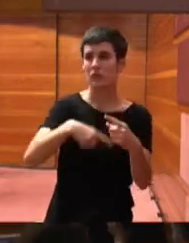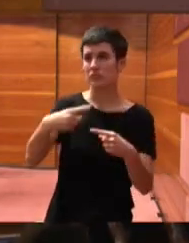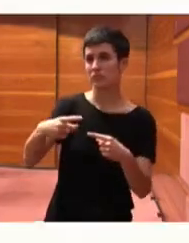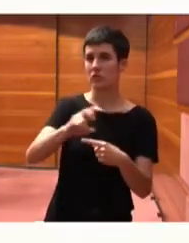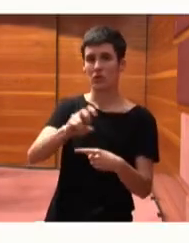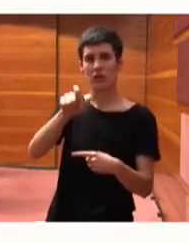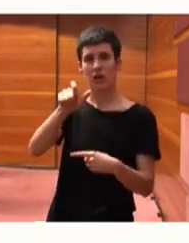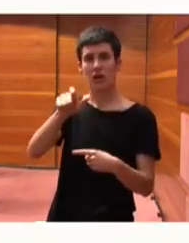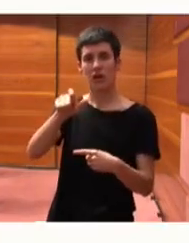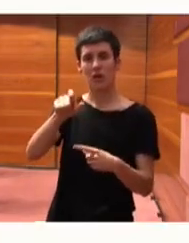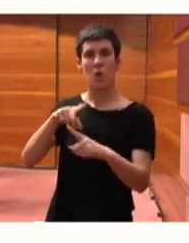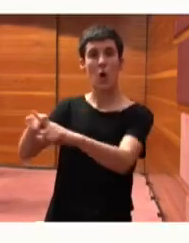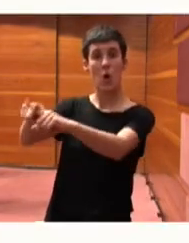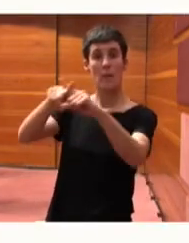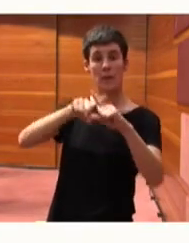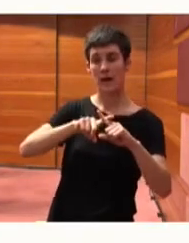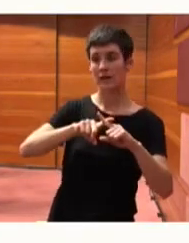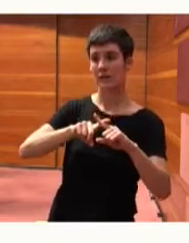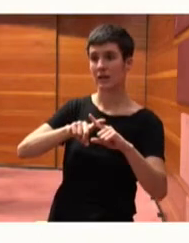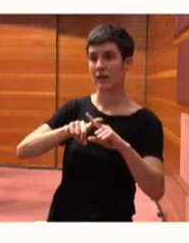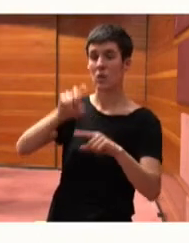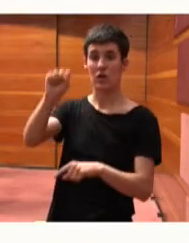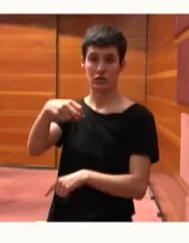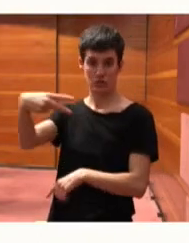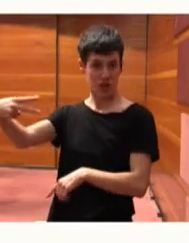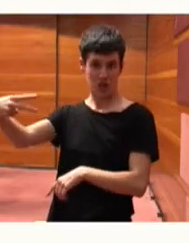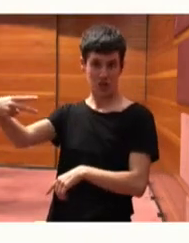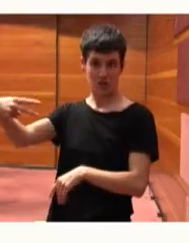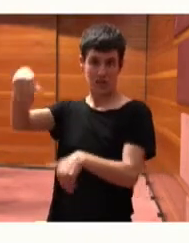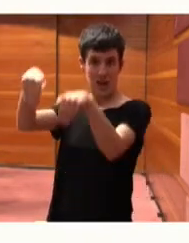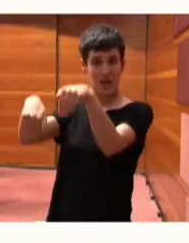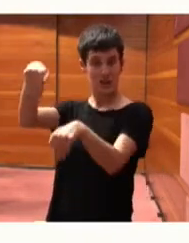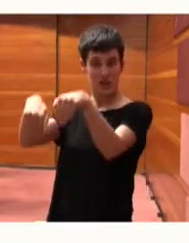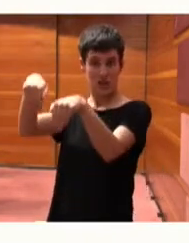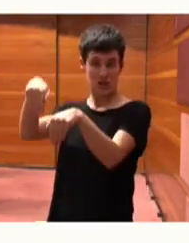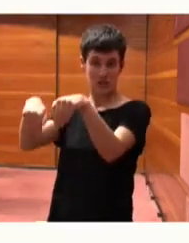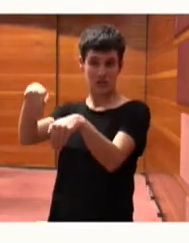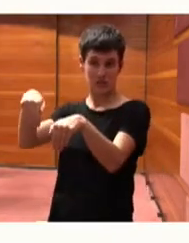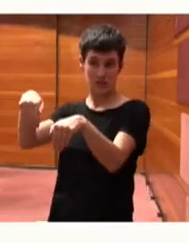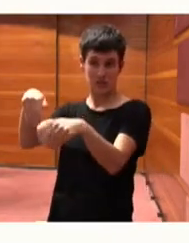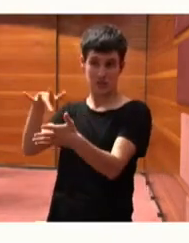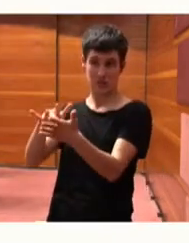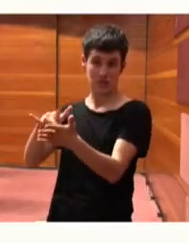comparte los resultados de las elecciones, que así en tiempo real,